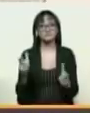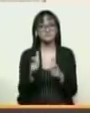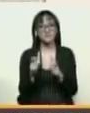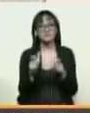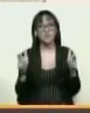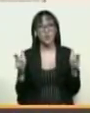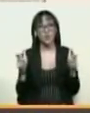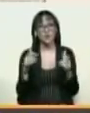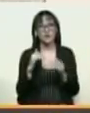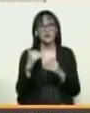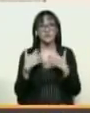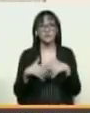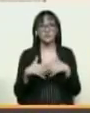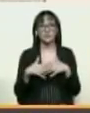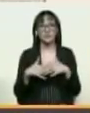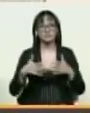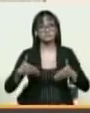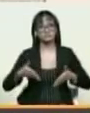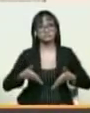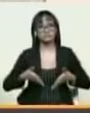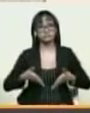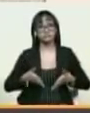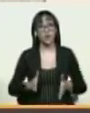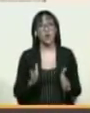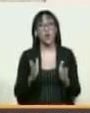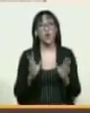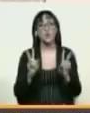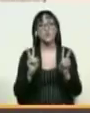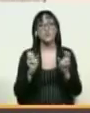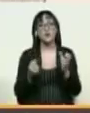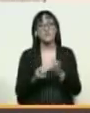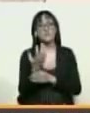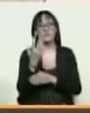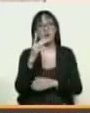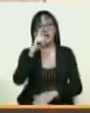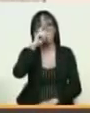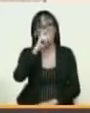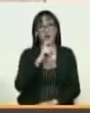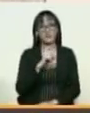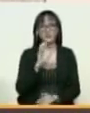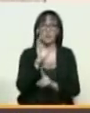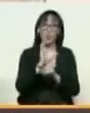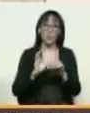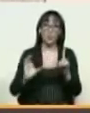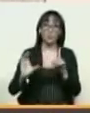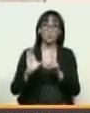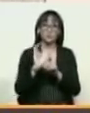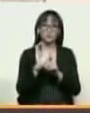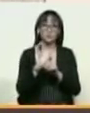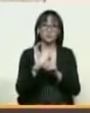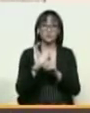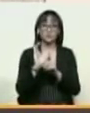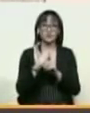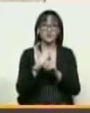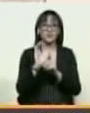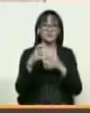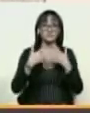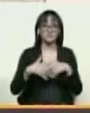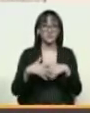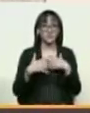industriales, para el nacimiento de una nueva época, para la cultura